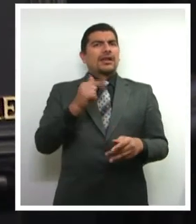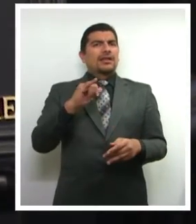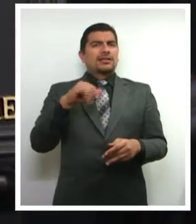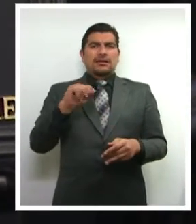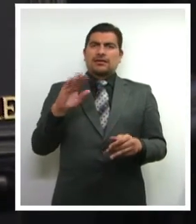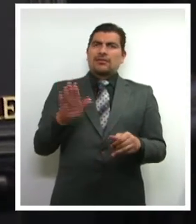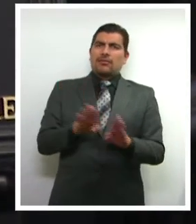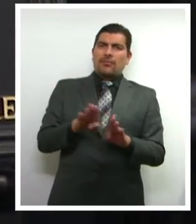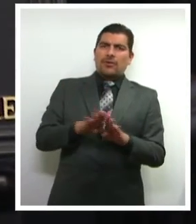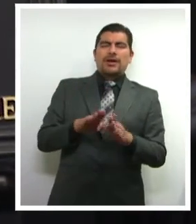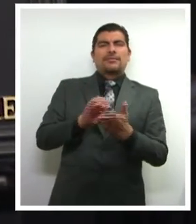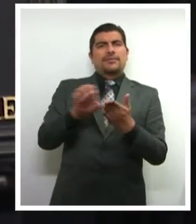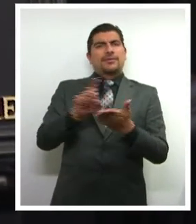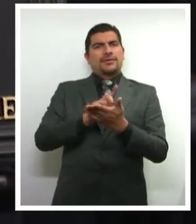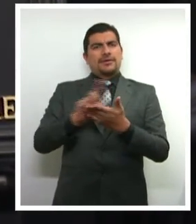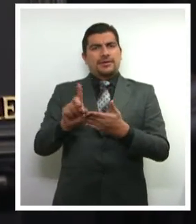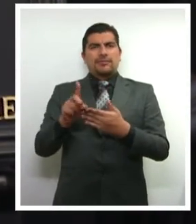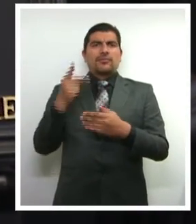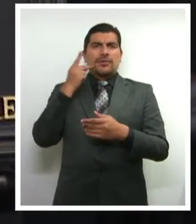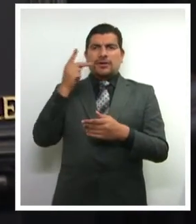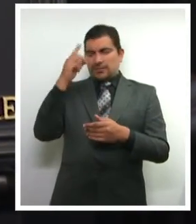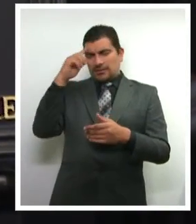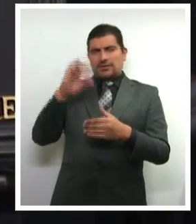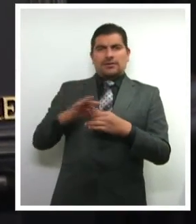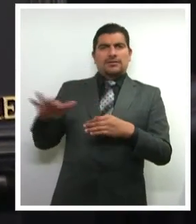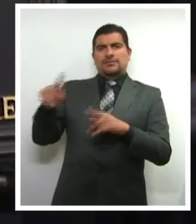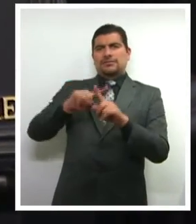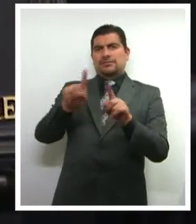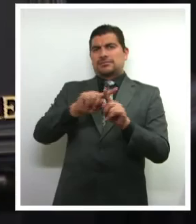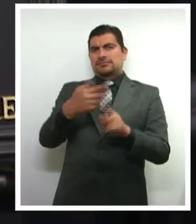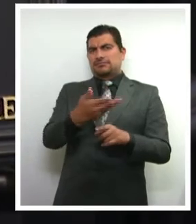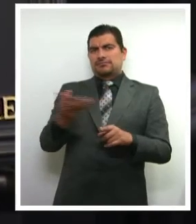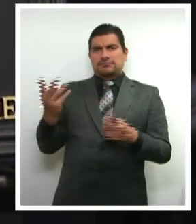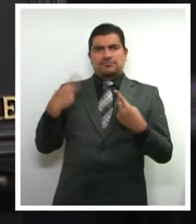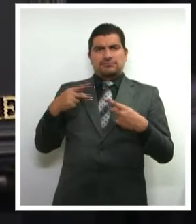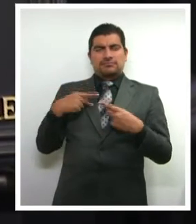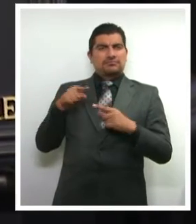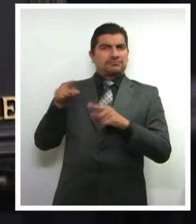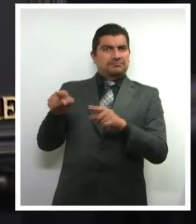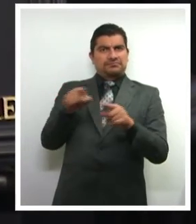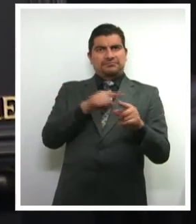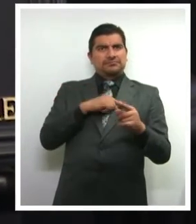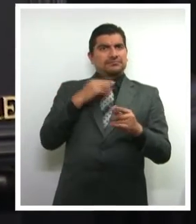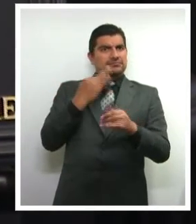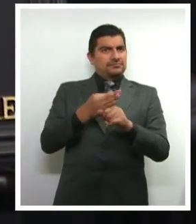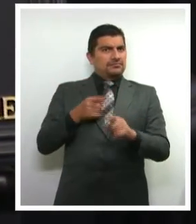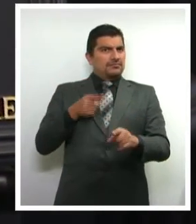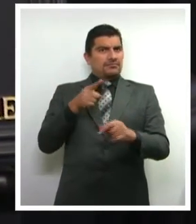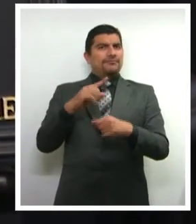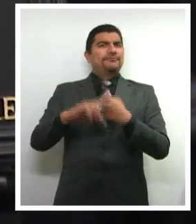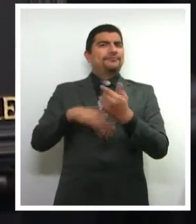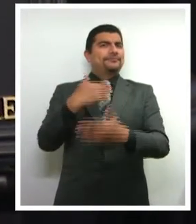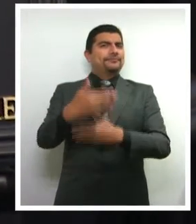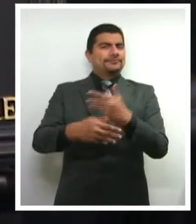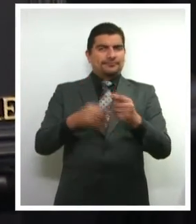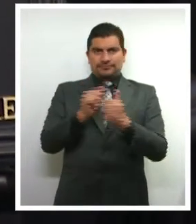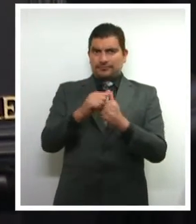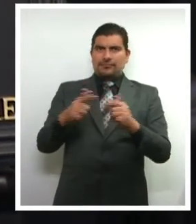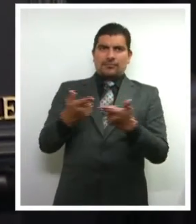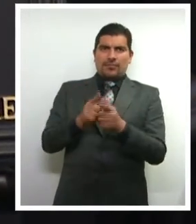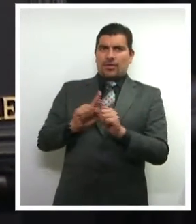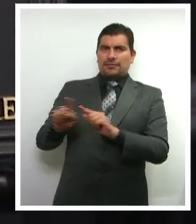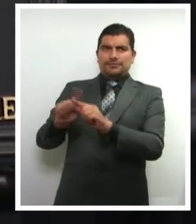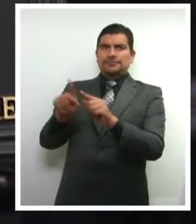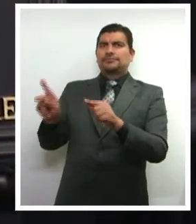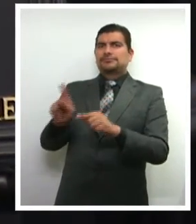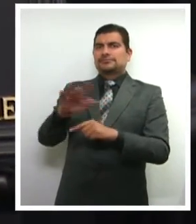específicamente derechos políticos electorales de los diversos actores. Esta situación tiene como consecuencia para los pueblos